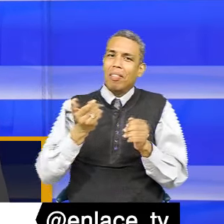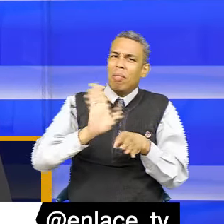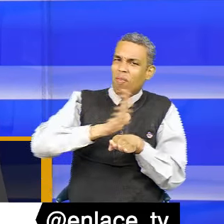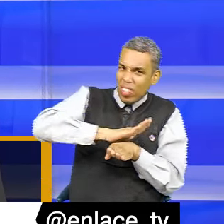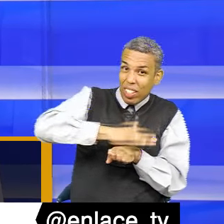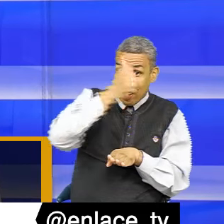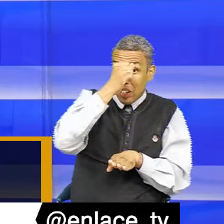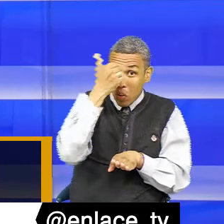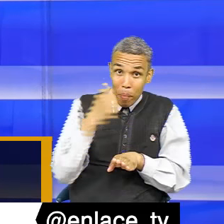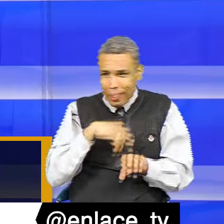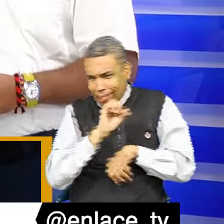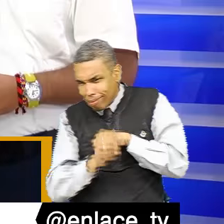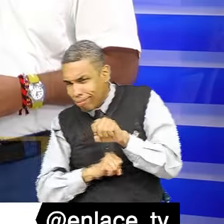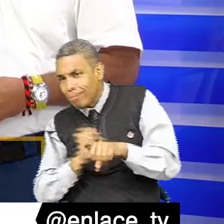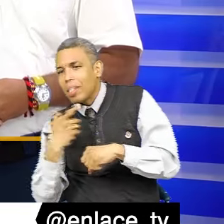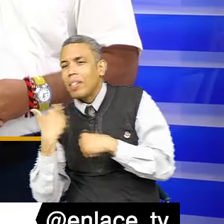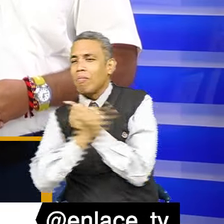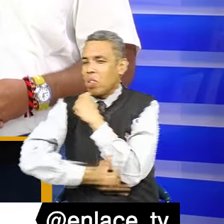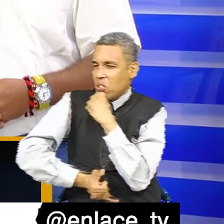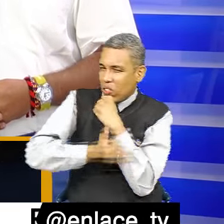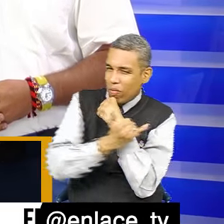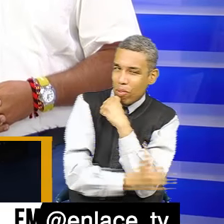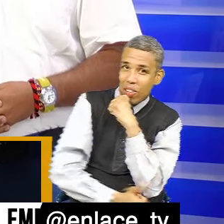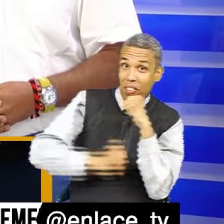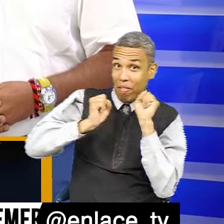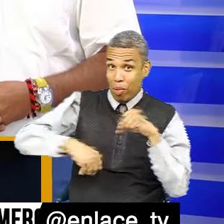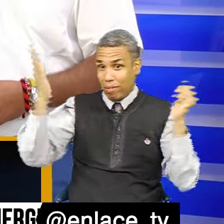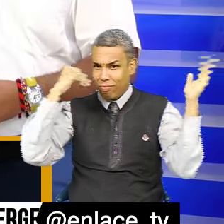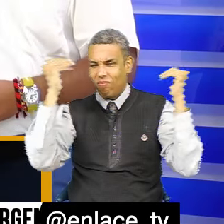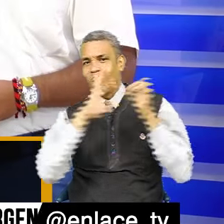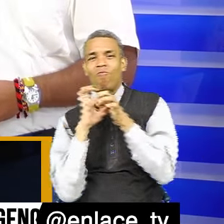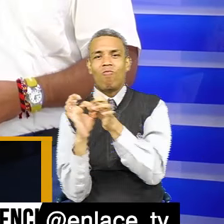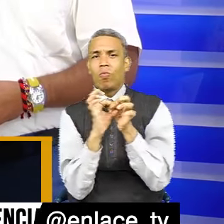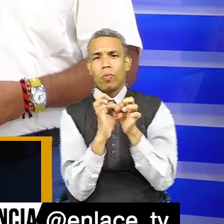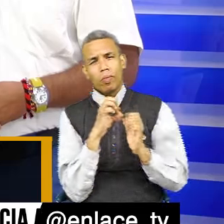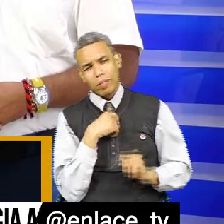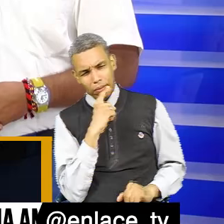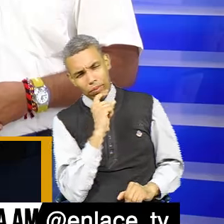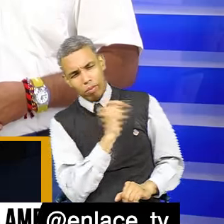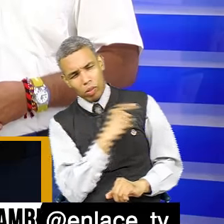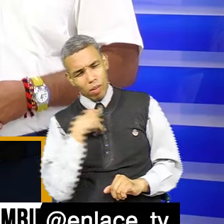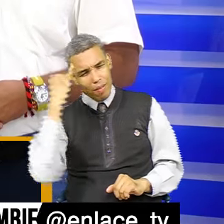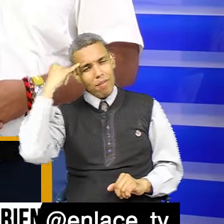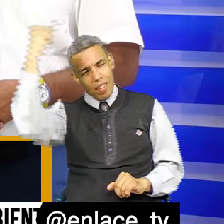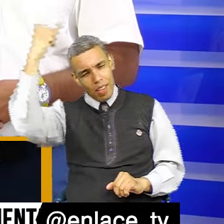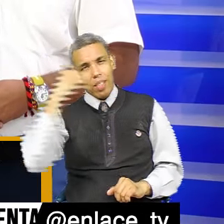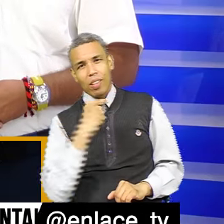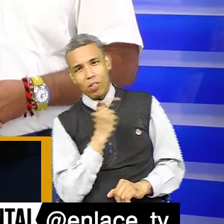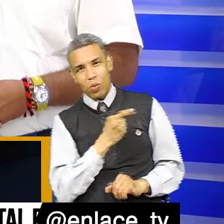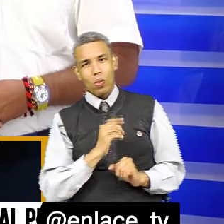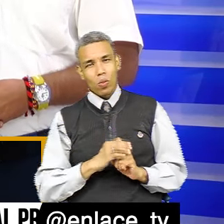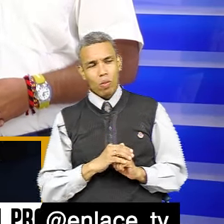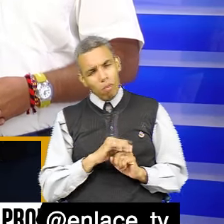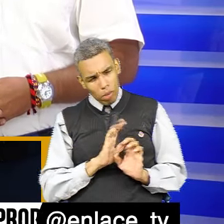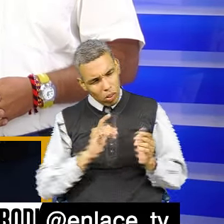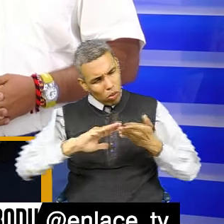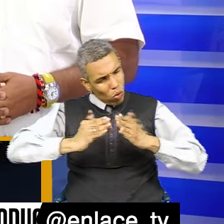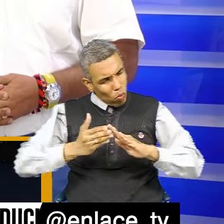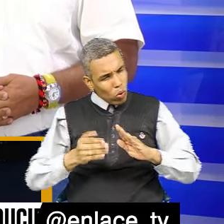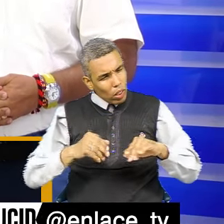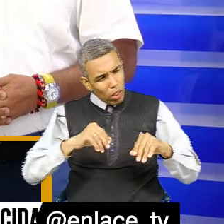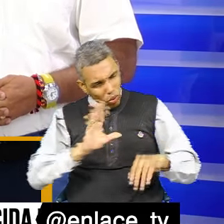este proyecto que tiene Yasser Cruz. Pero concejal, esta actividad es una iniciativa suya, pero ¿está trabajada con la comunidad?